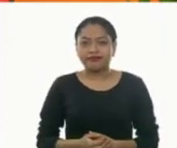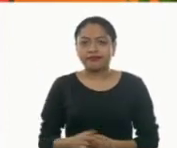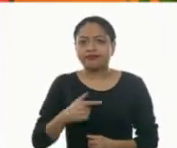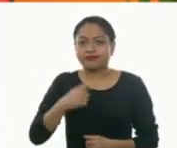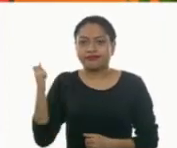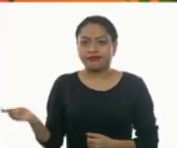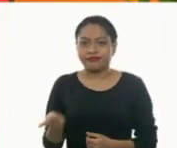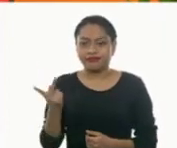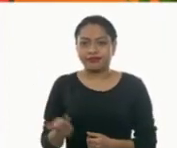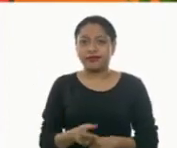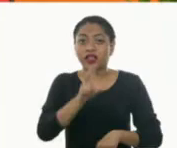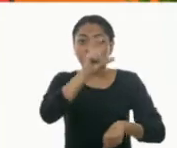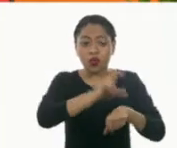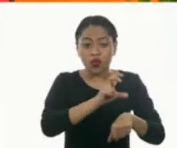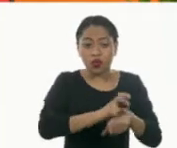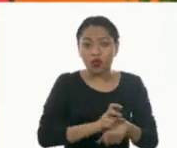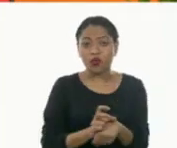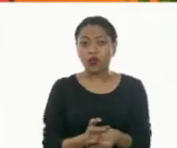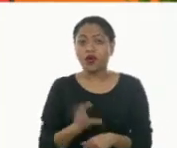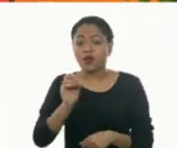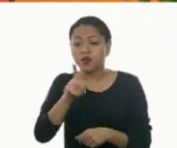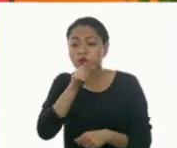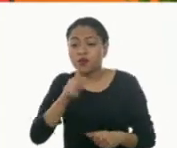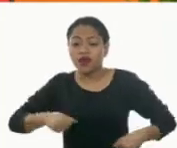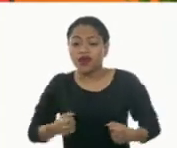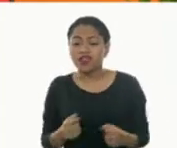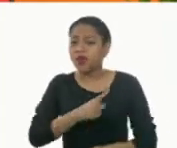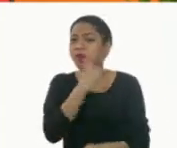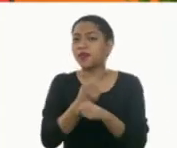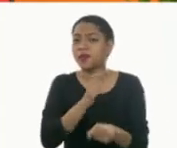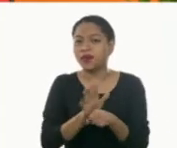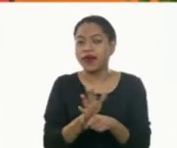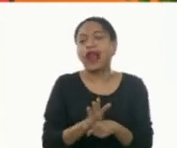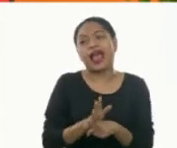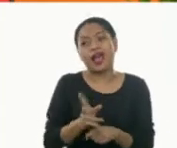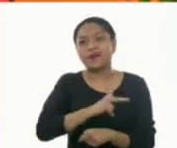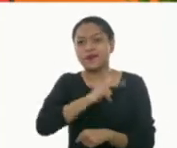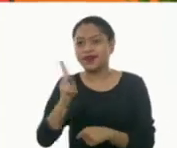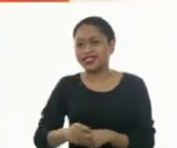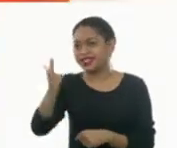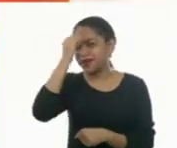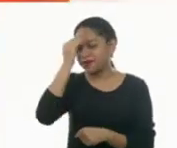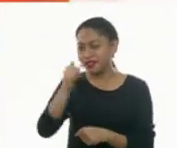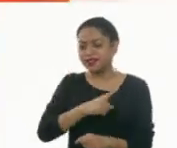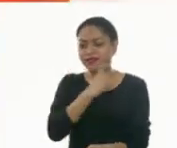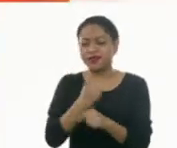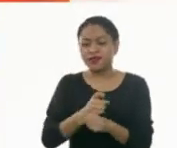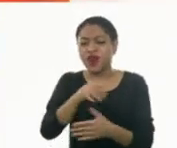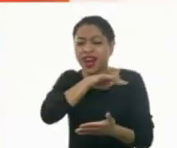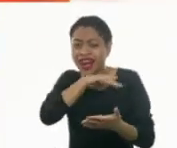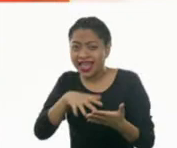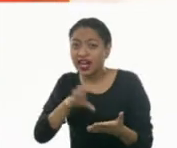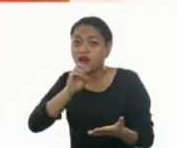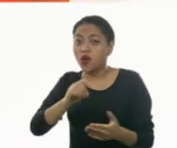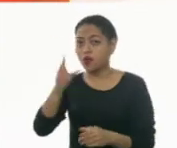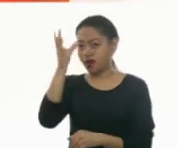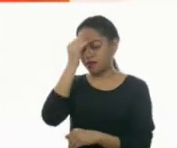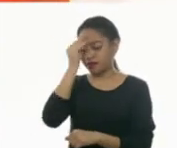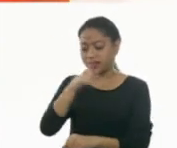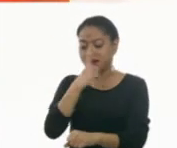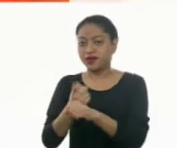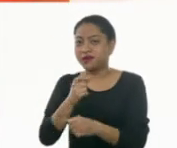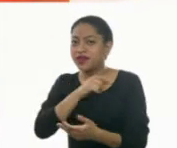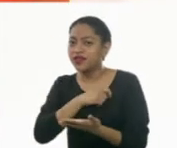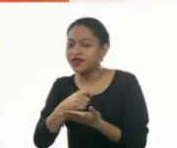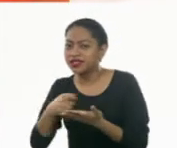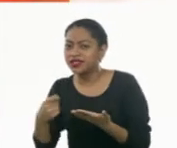de qué fue primero, el huevo o la gallina, ¿qué se aprende primero? ¿Se aprende primero a leer? ¿Se aprende primero a escribir? Yo, francamente,